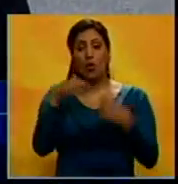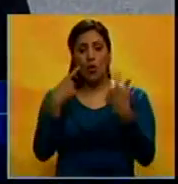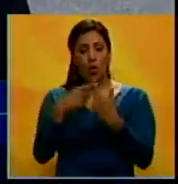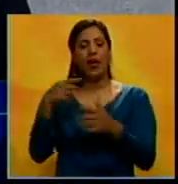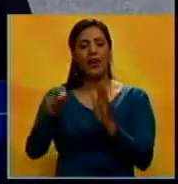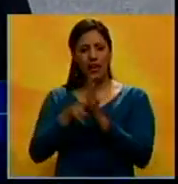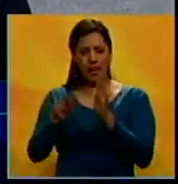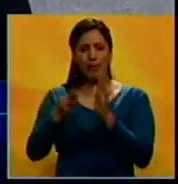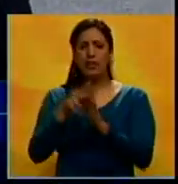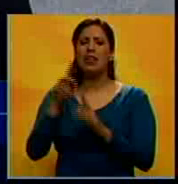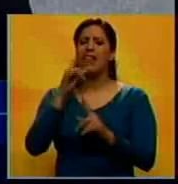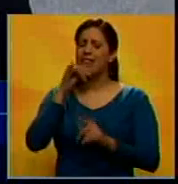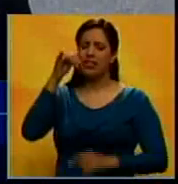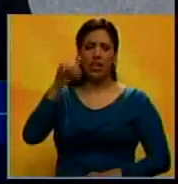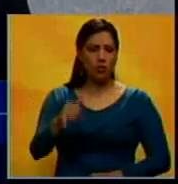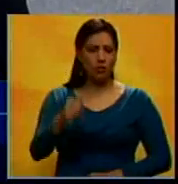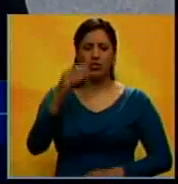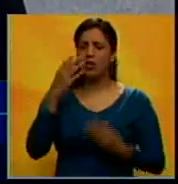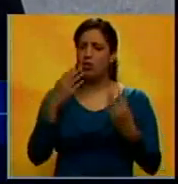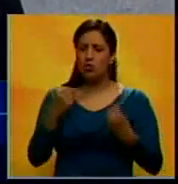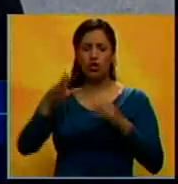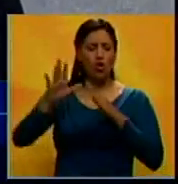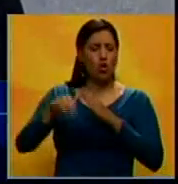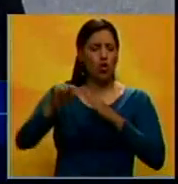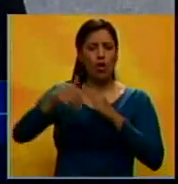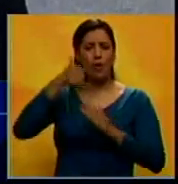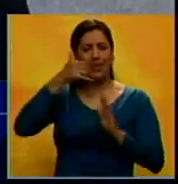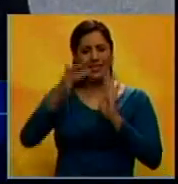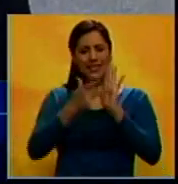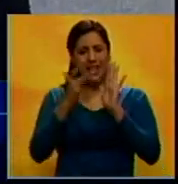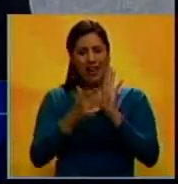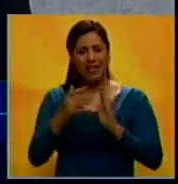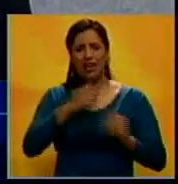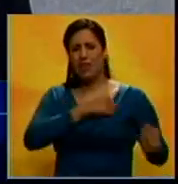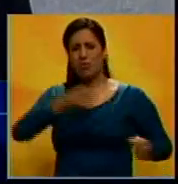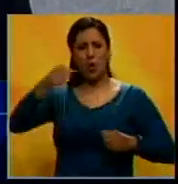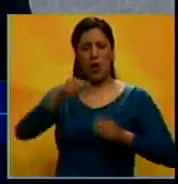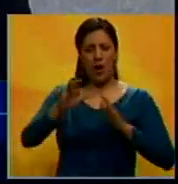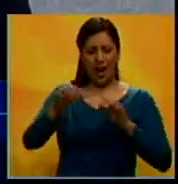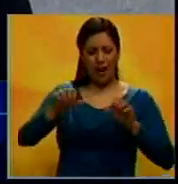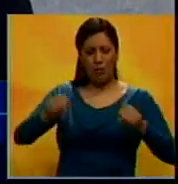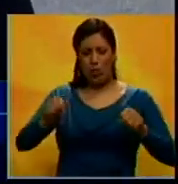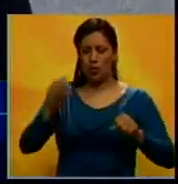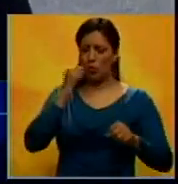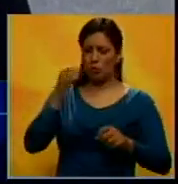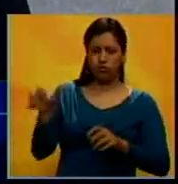es regular, denuncian sin embargo que los robos de celulares y arrebatones por parte de